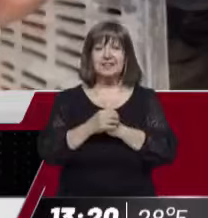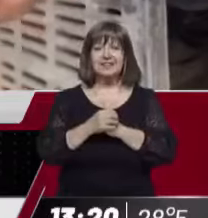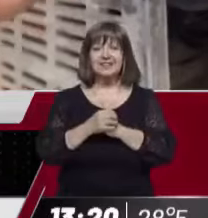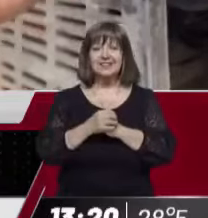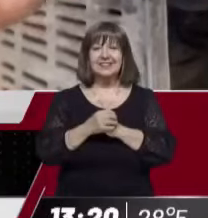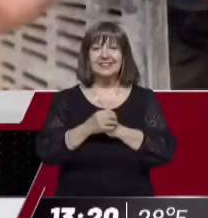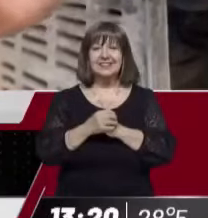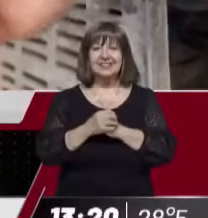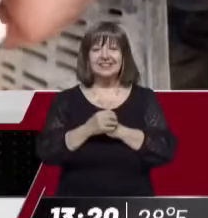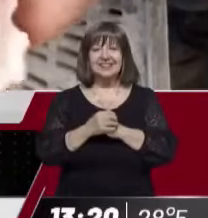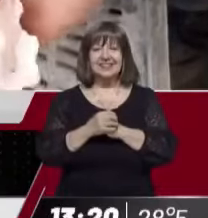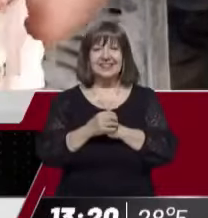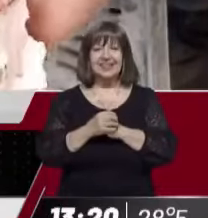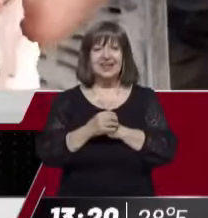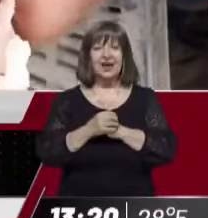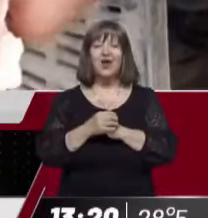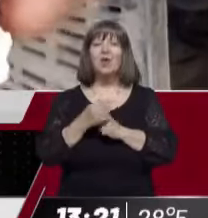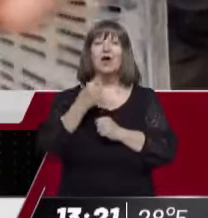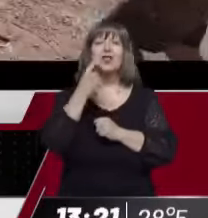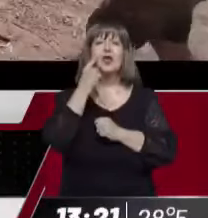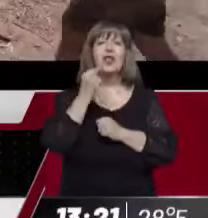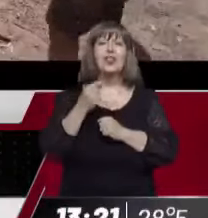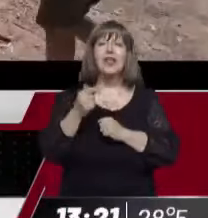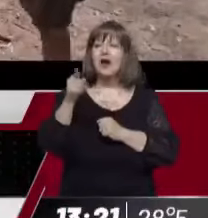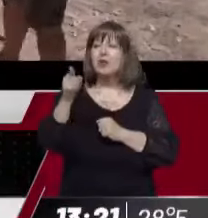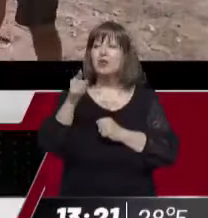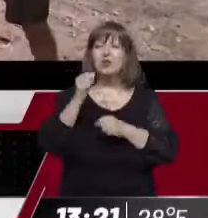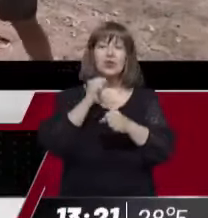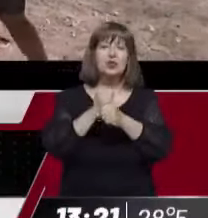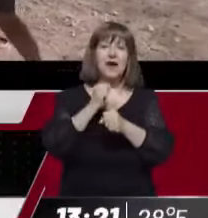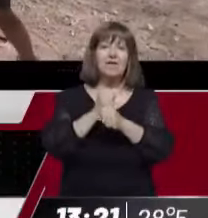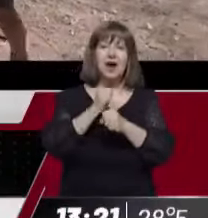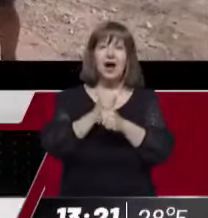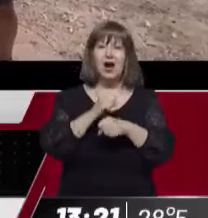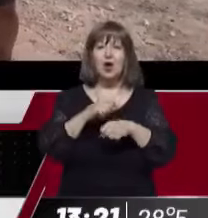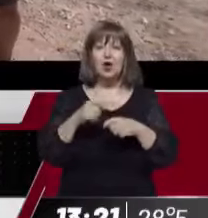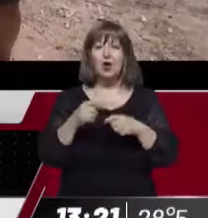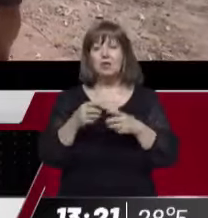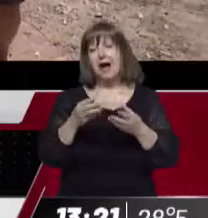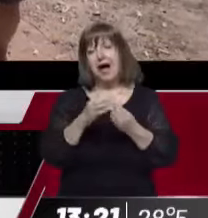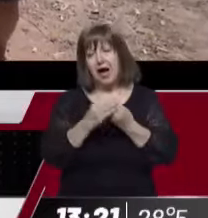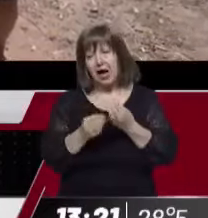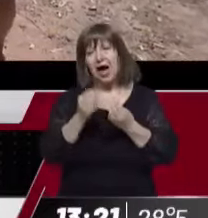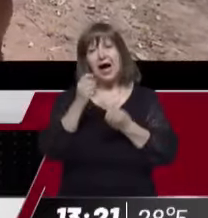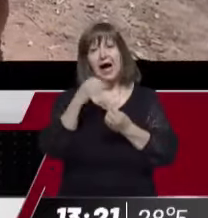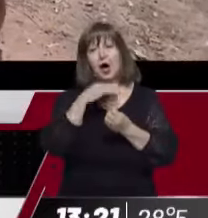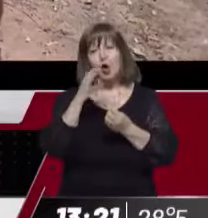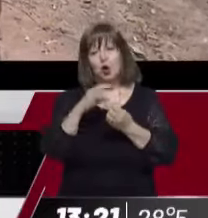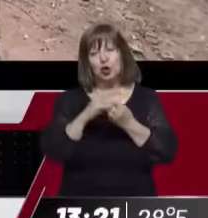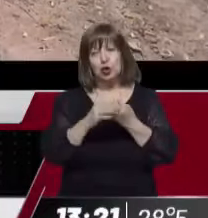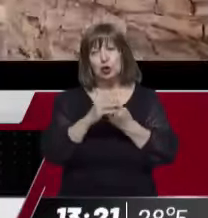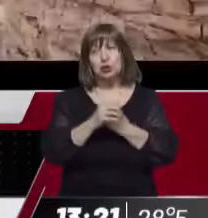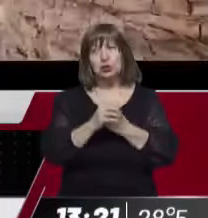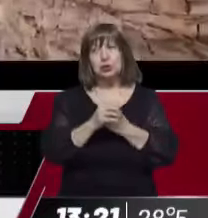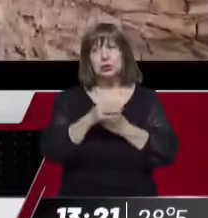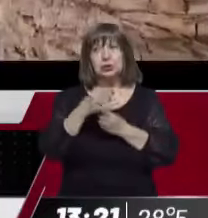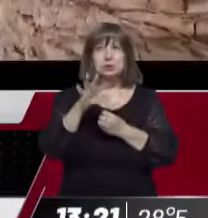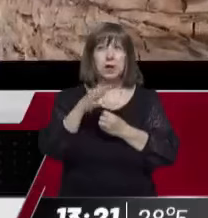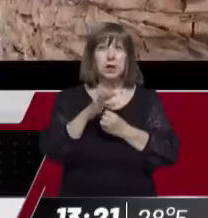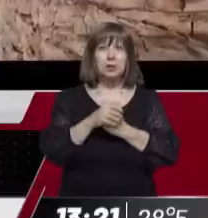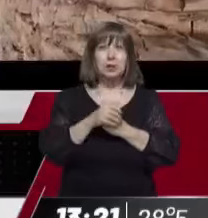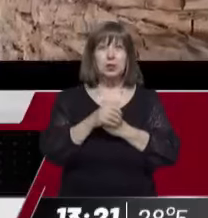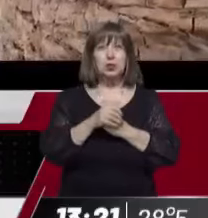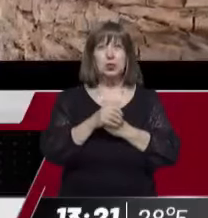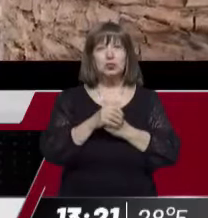No diga esas cosas que lo escucha la gente. ¿Cuánto, contame cuántos días de trabajo es el pelado de ajo? Y sí, nos lleva tiempo,